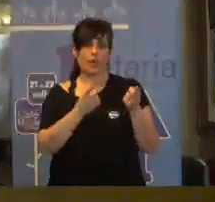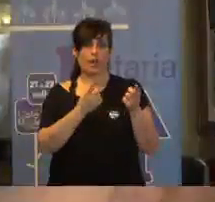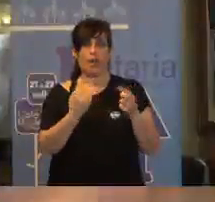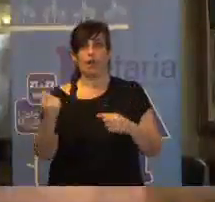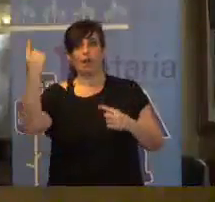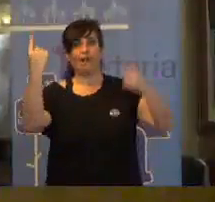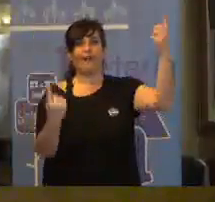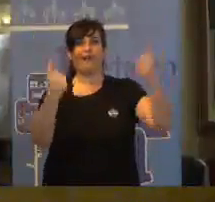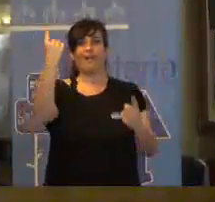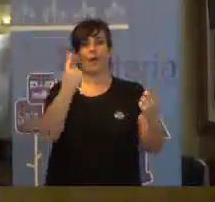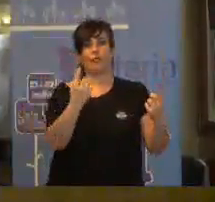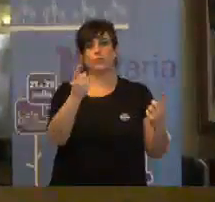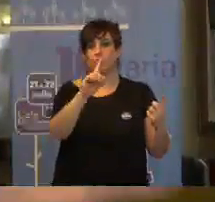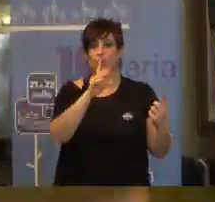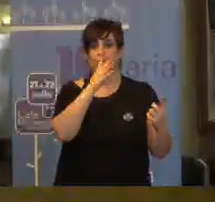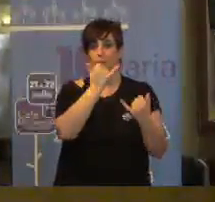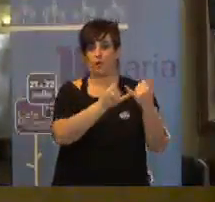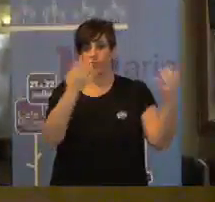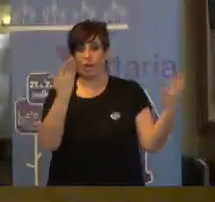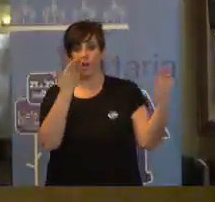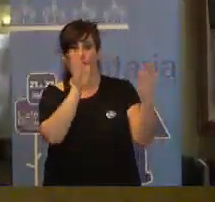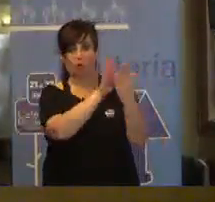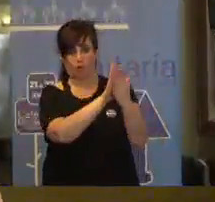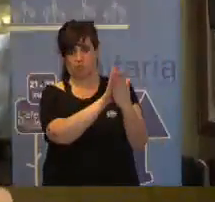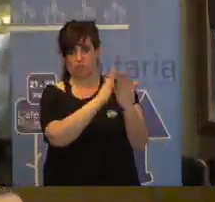final que naven en contracorrente, bueno, non ten moito sentido, non?